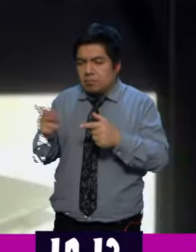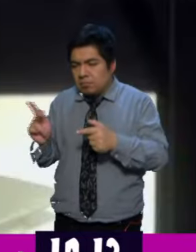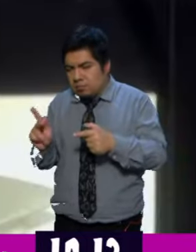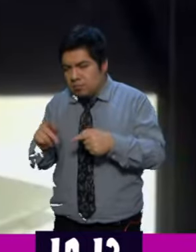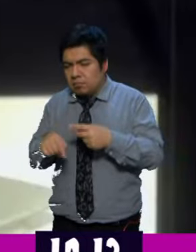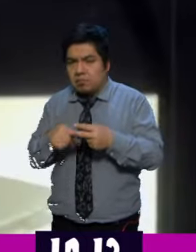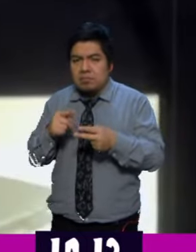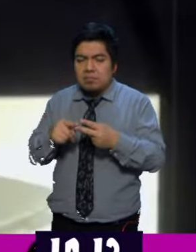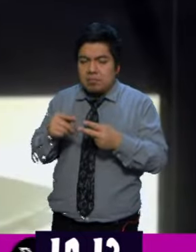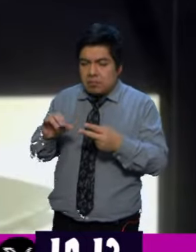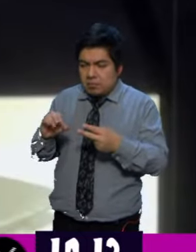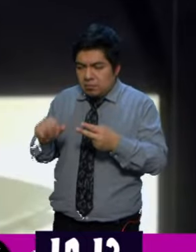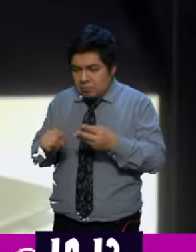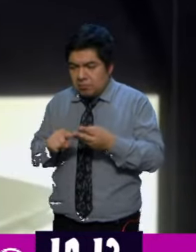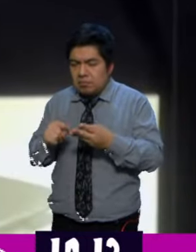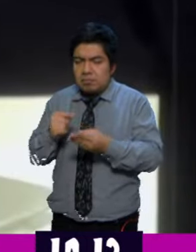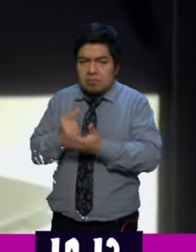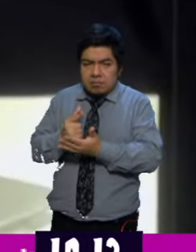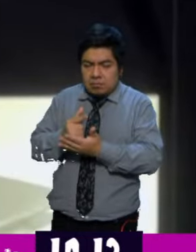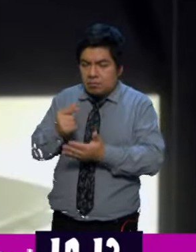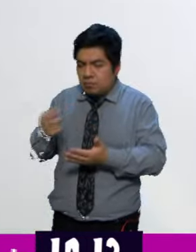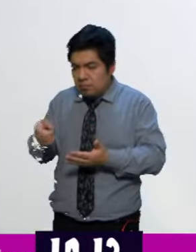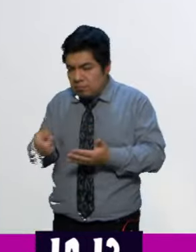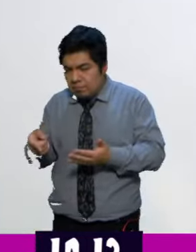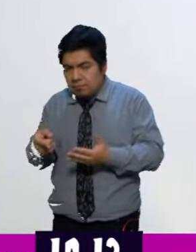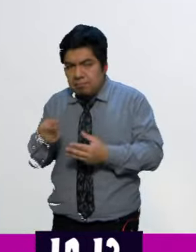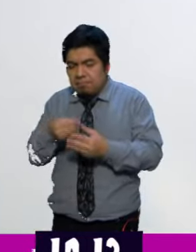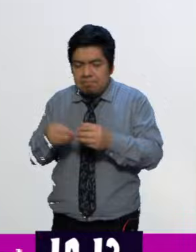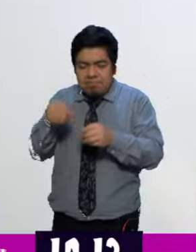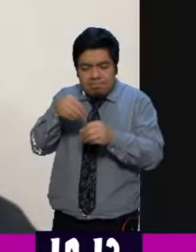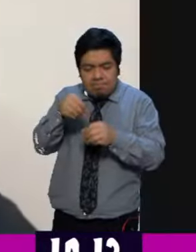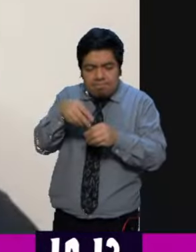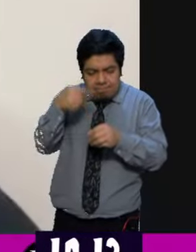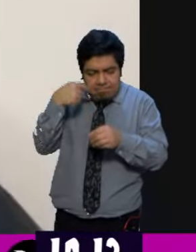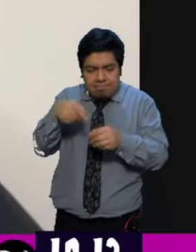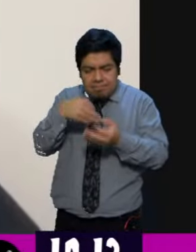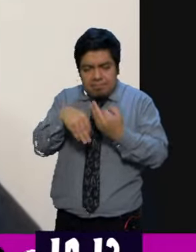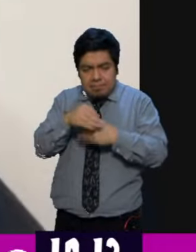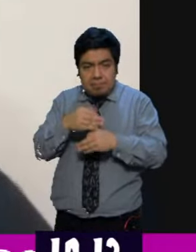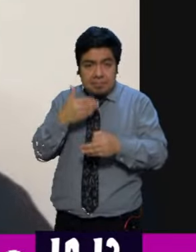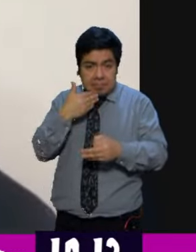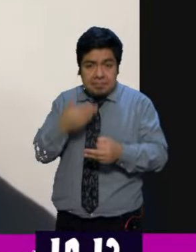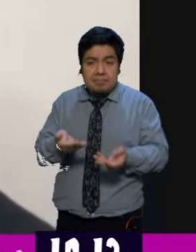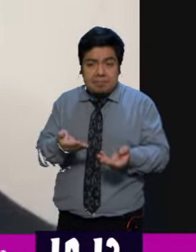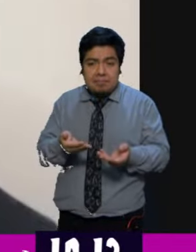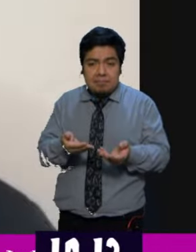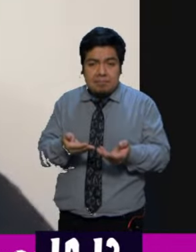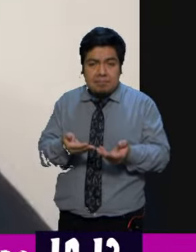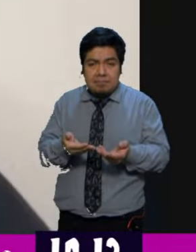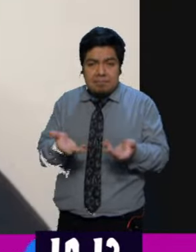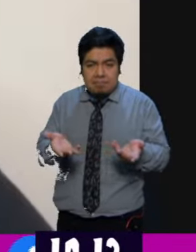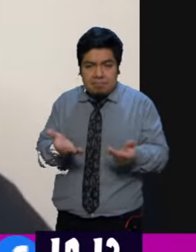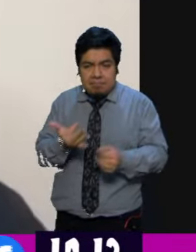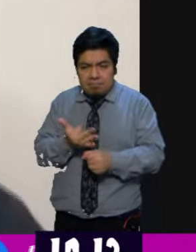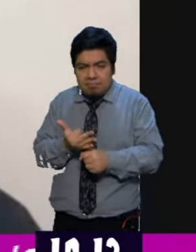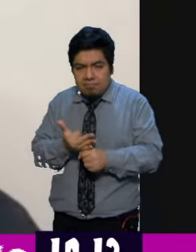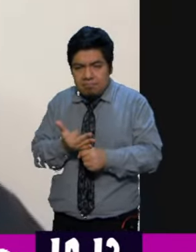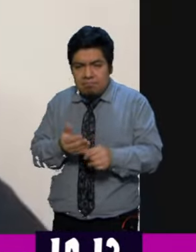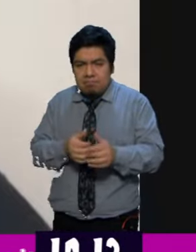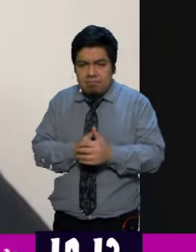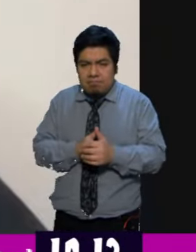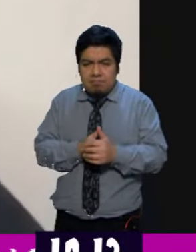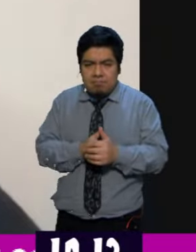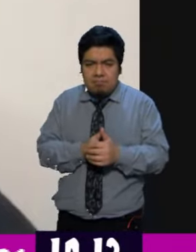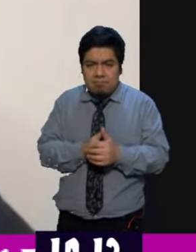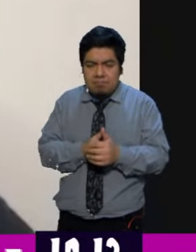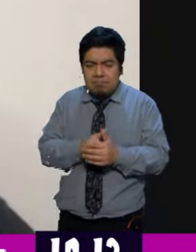tanto de carbohidratos, tanto de grasa, y para que no ande batallando ya en un momento de preparar los alimentos. Pero Ahorita solo se puede hacer con cosas así como dulce, fíjate, chocolates y